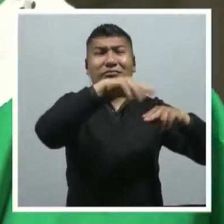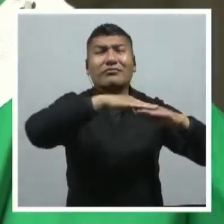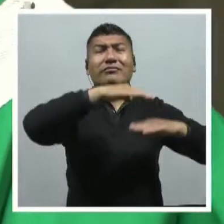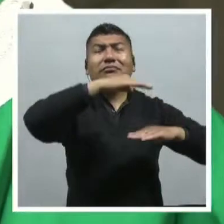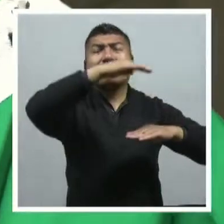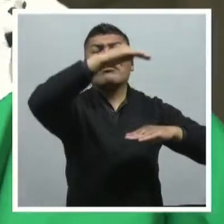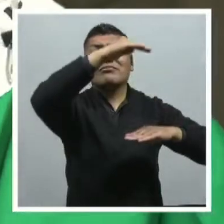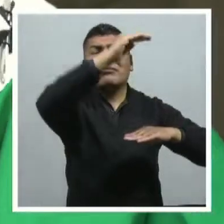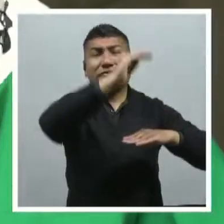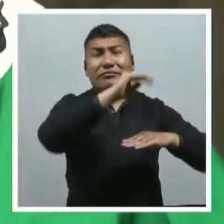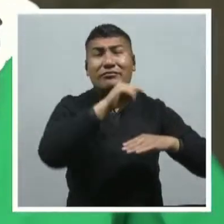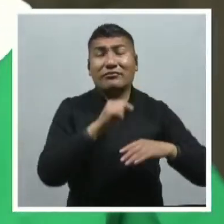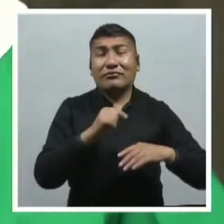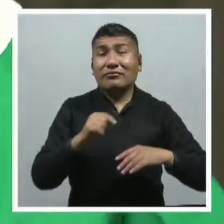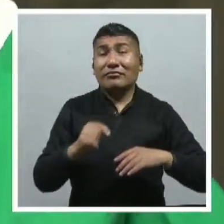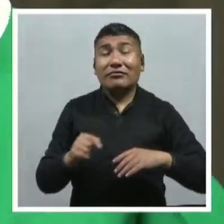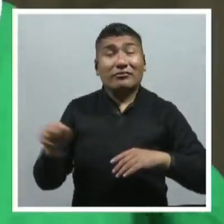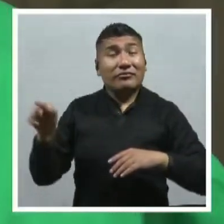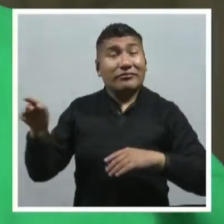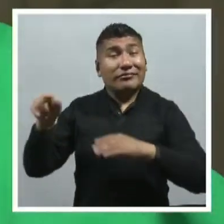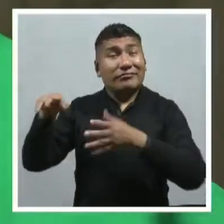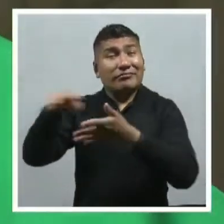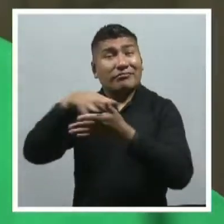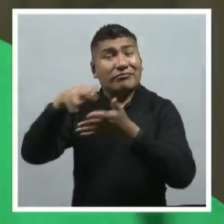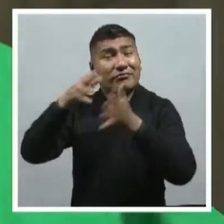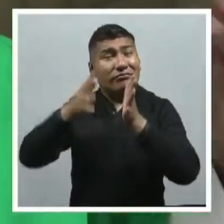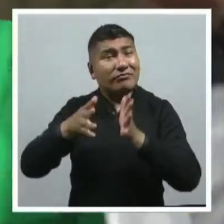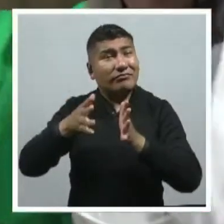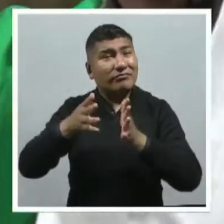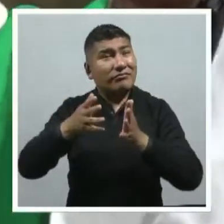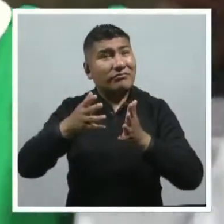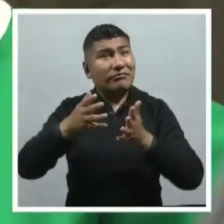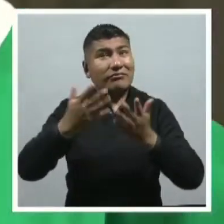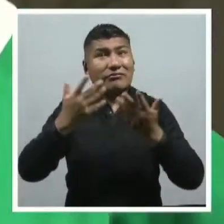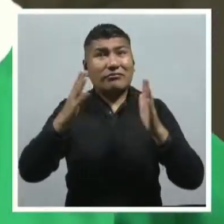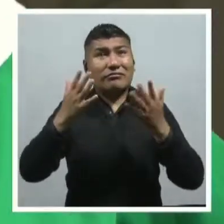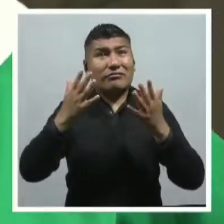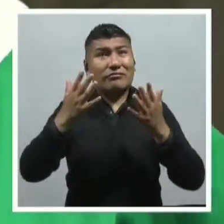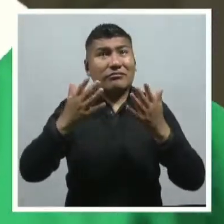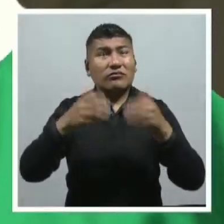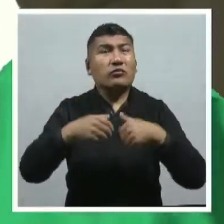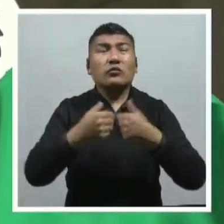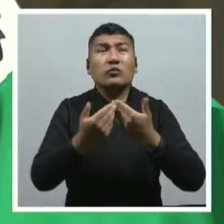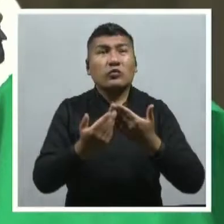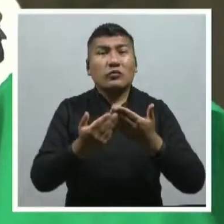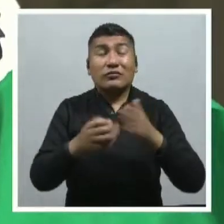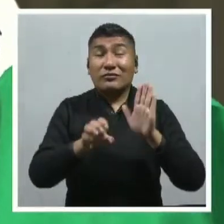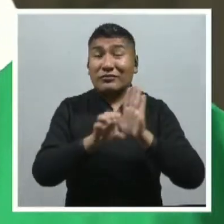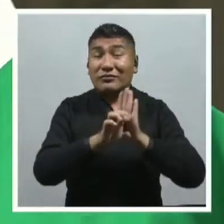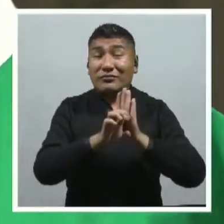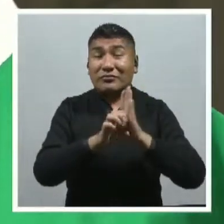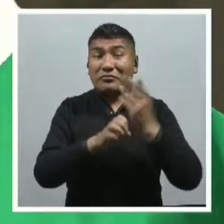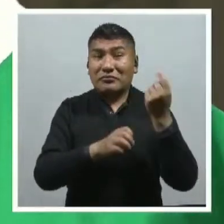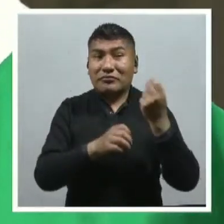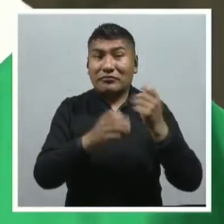No vean los pobres estudiantes cuando quisiéramos, ¿qué vamos a hacer si no tenemos? En cambio, si tenemos harto,